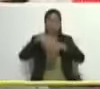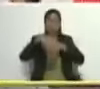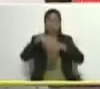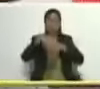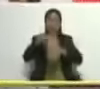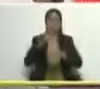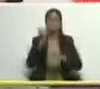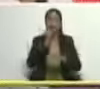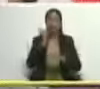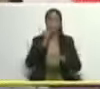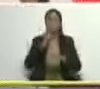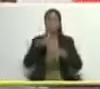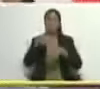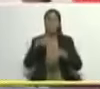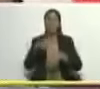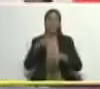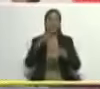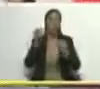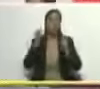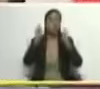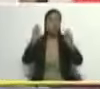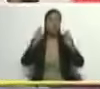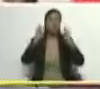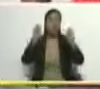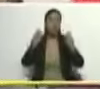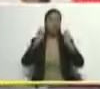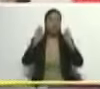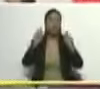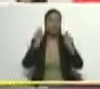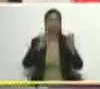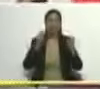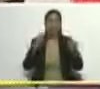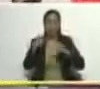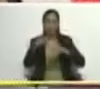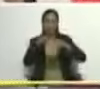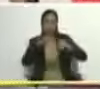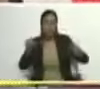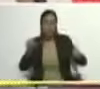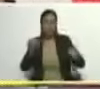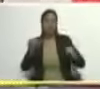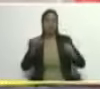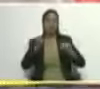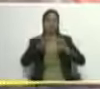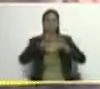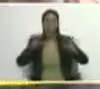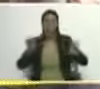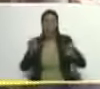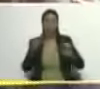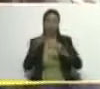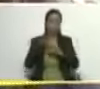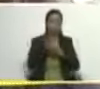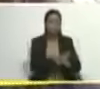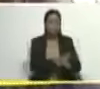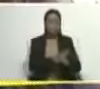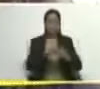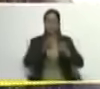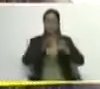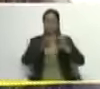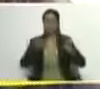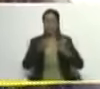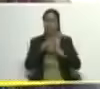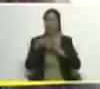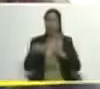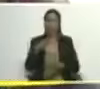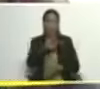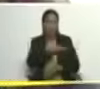no al fascismo, no a la venta del país, no a la destrucción de la educación pública, no a la destrucción de los derechos